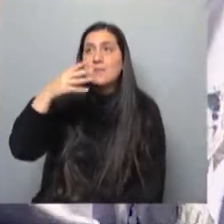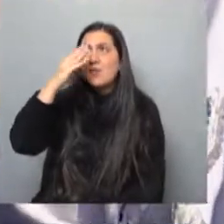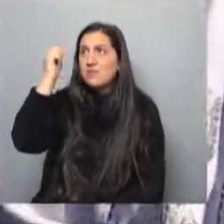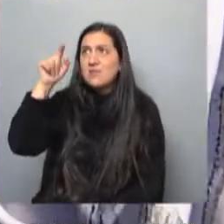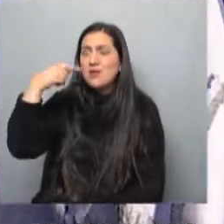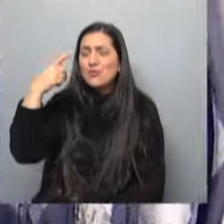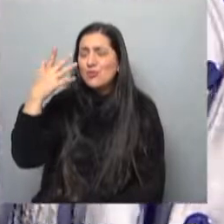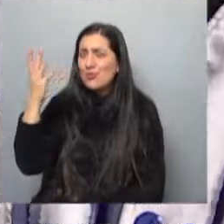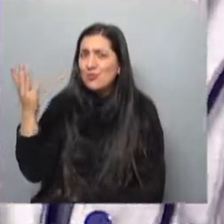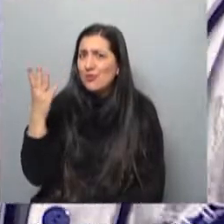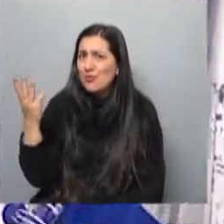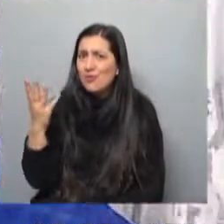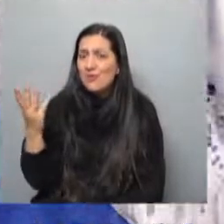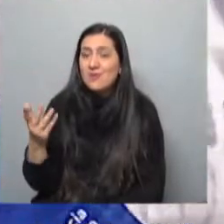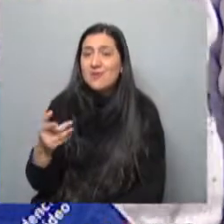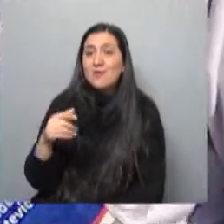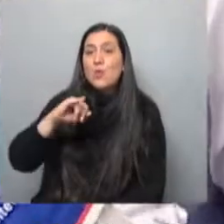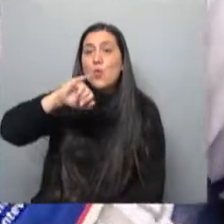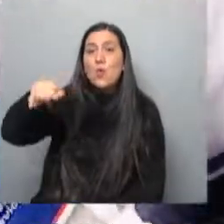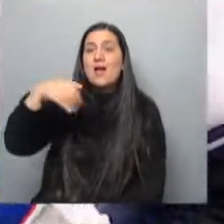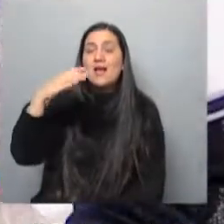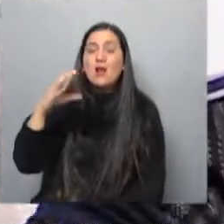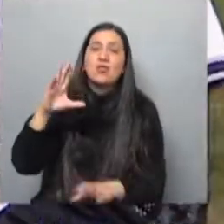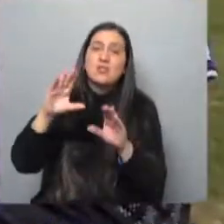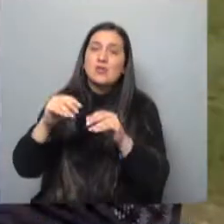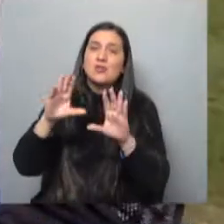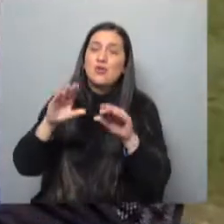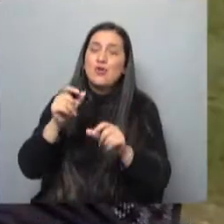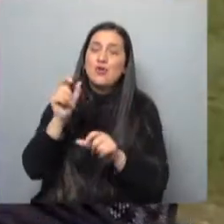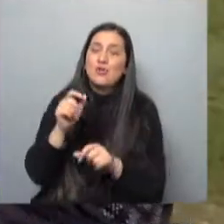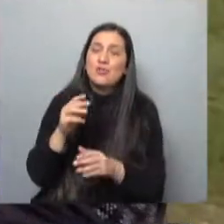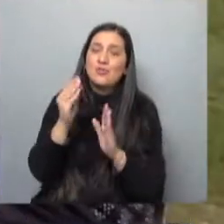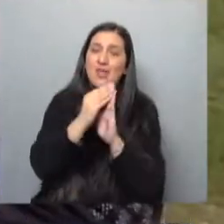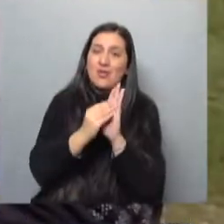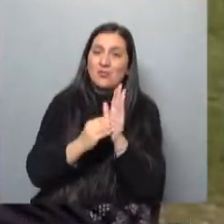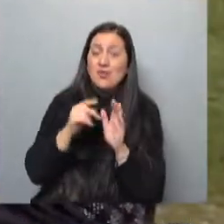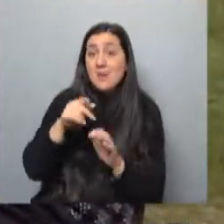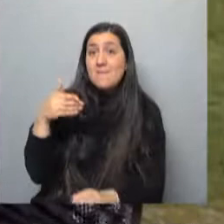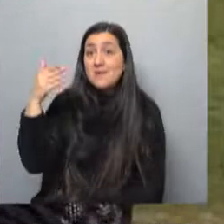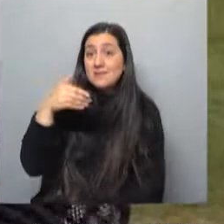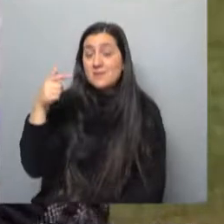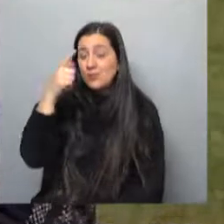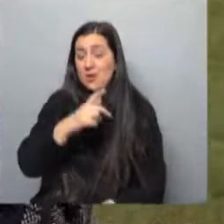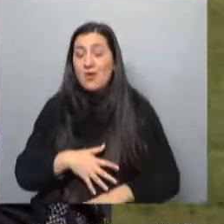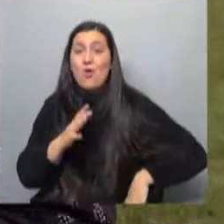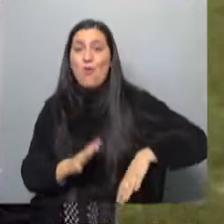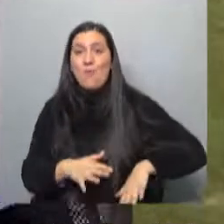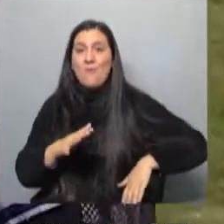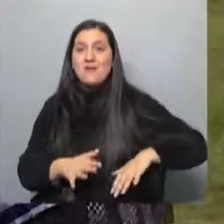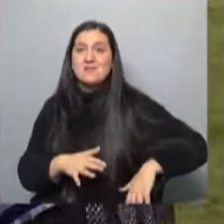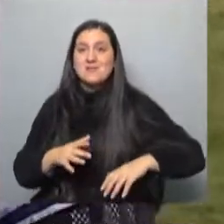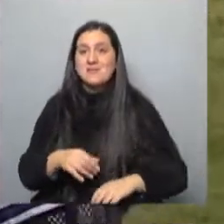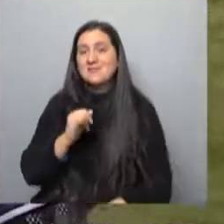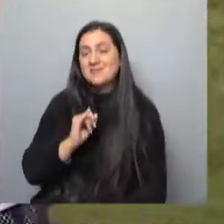a ver Juan Carlos que es el que tiene toda la Data Porque además él participa en una comparsa de acá de la zona Cómo se llama la